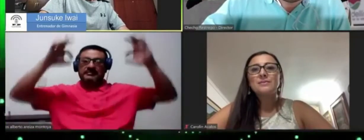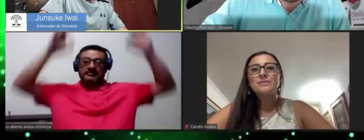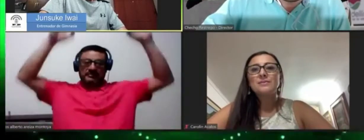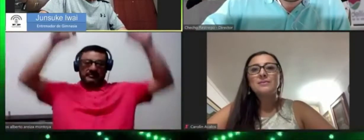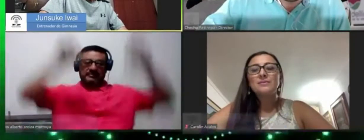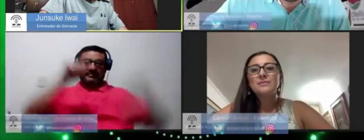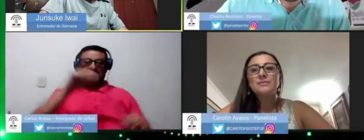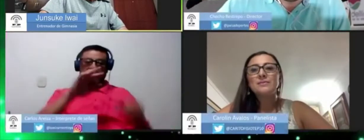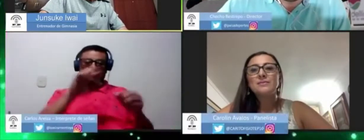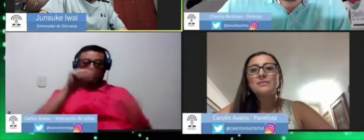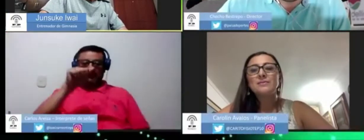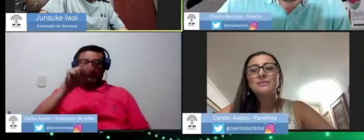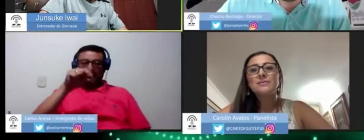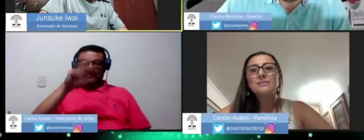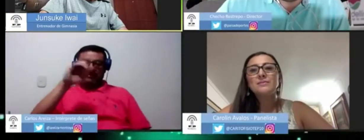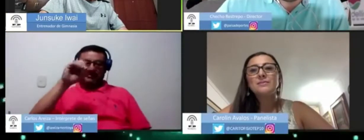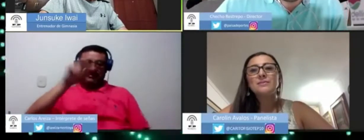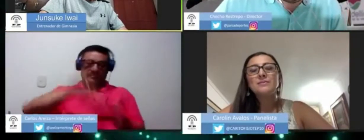salto,